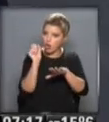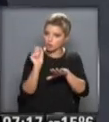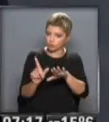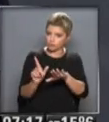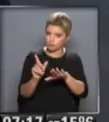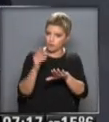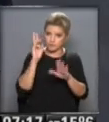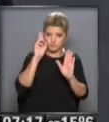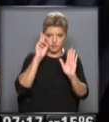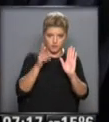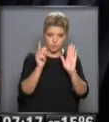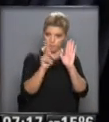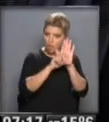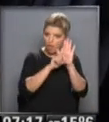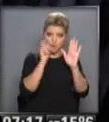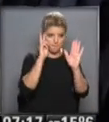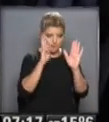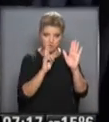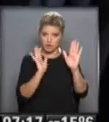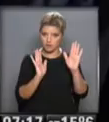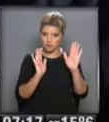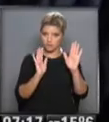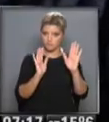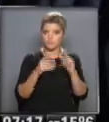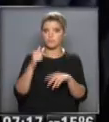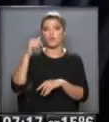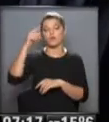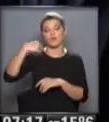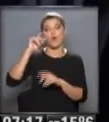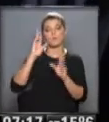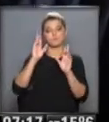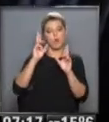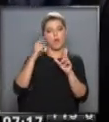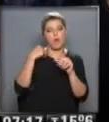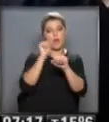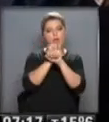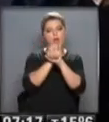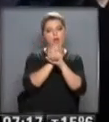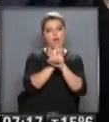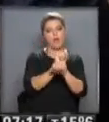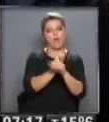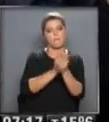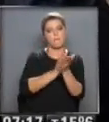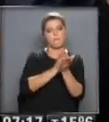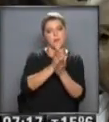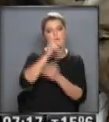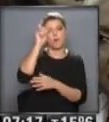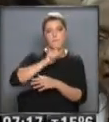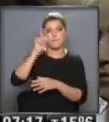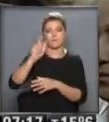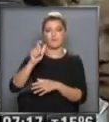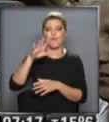la rigurosidad de la ley. Esperamos tantas cadenas perpetuas, tantos delincuentes que han llevado adelante este